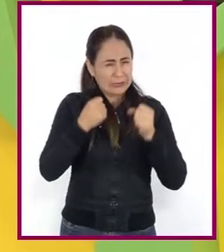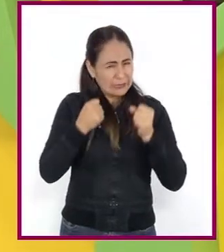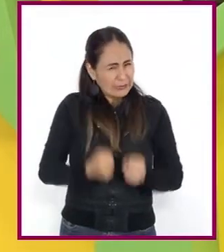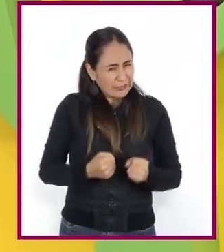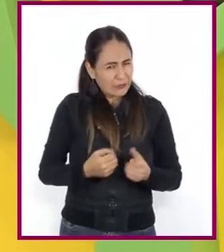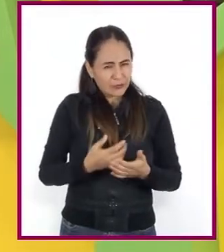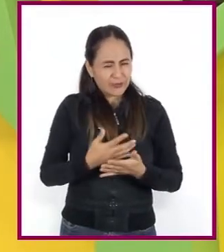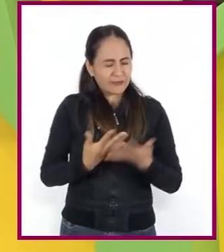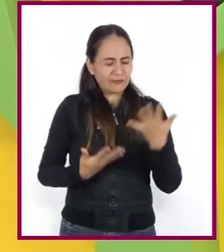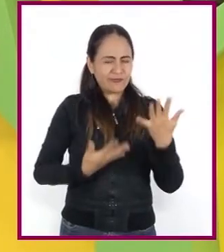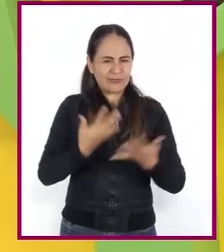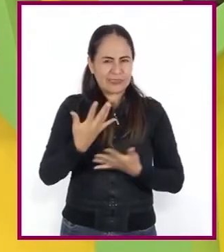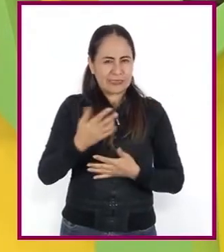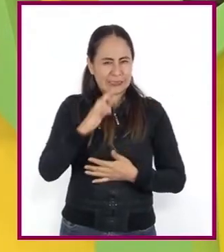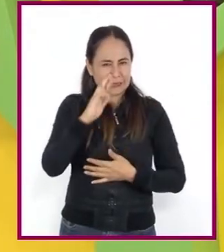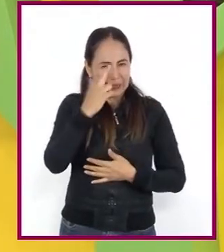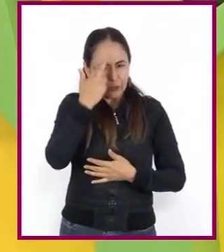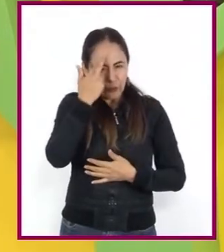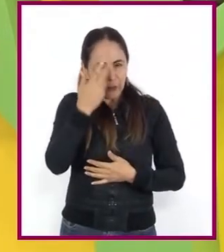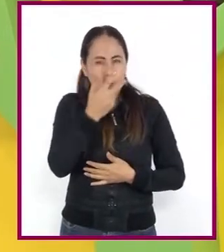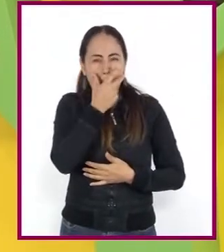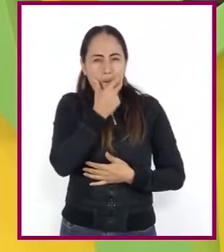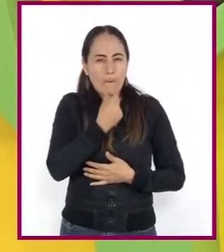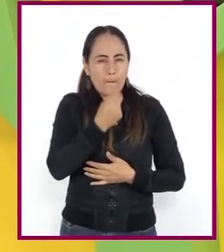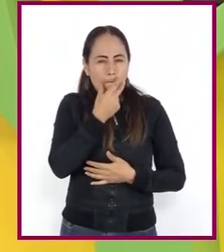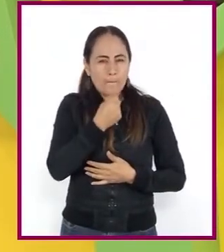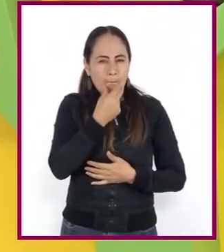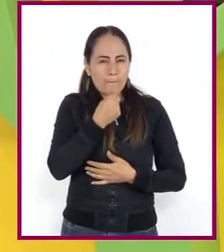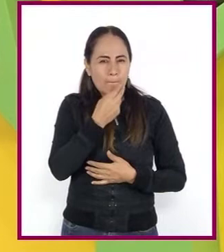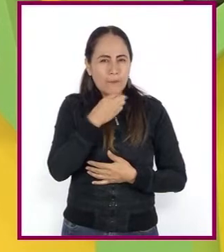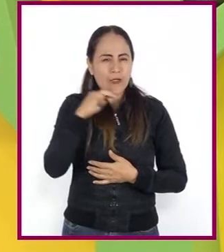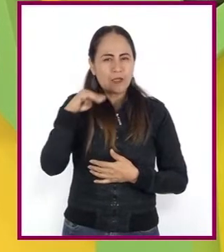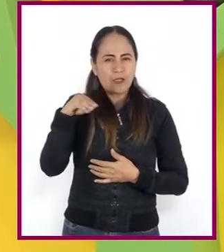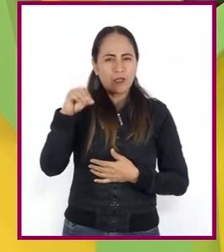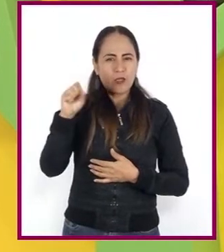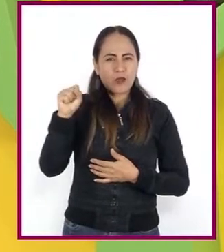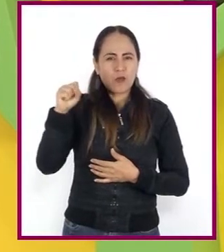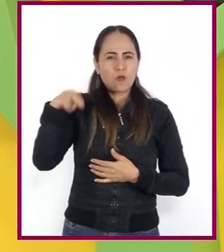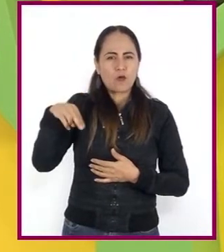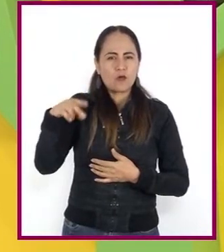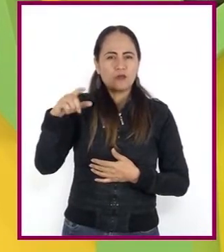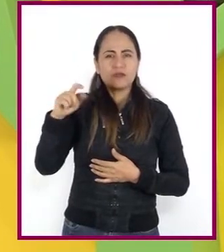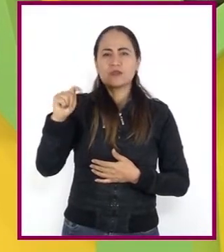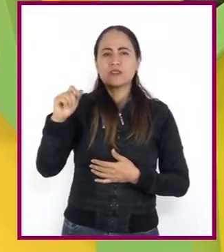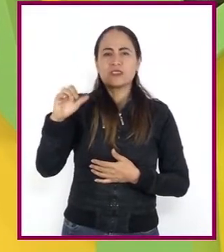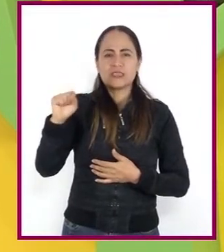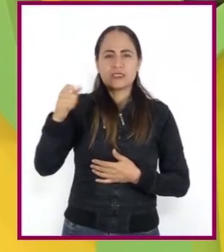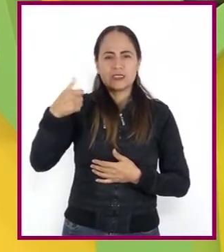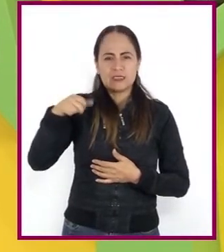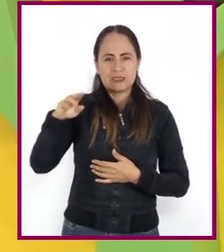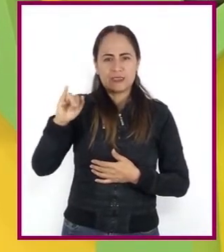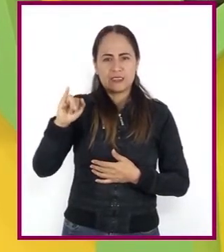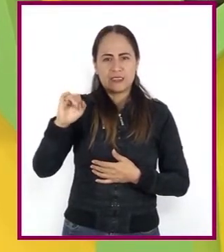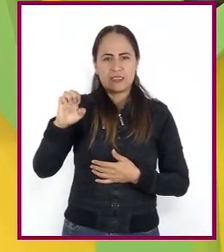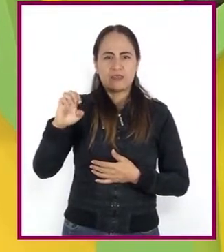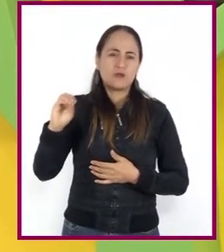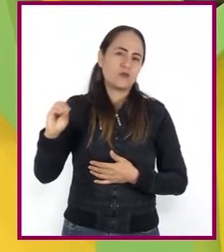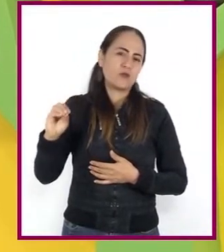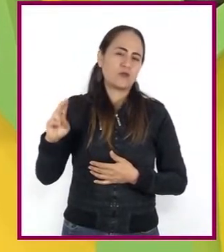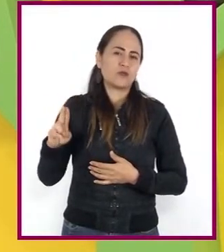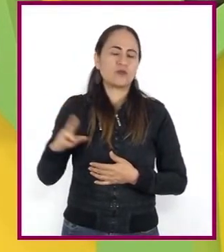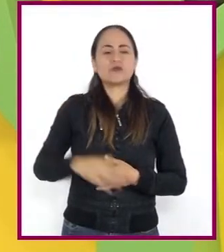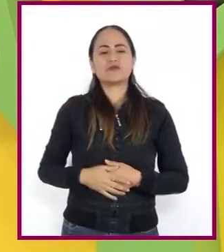segura, pero recuerdo que el pensador Montesquieu propuso la separación de poderes y está relacionado con